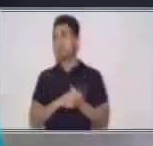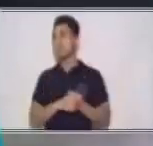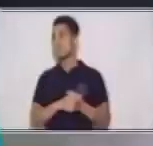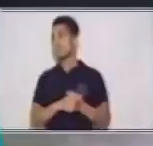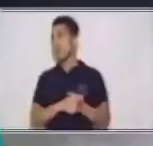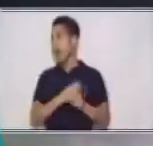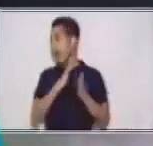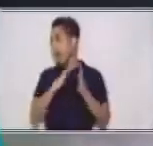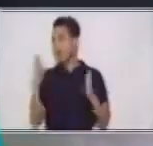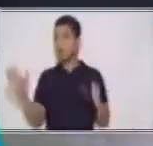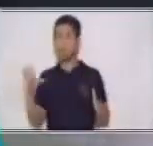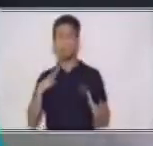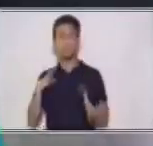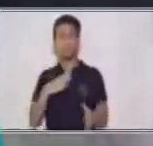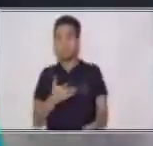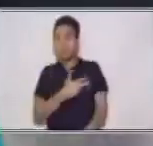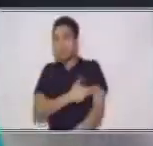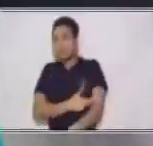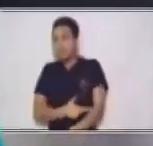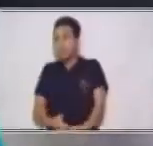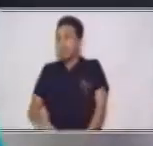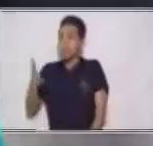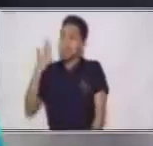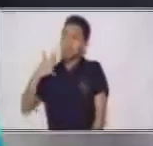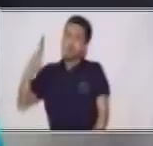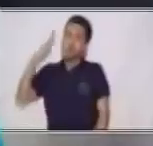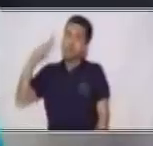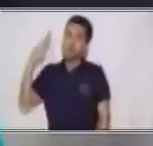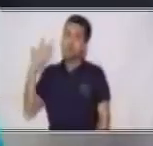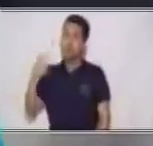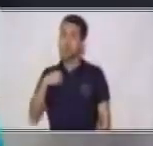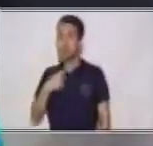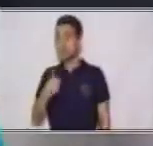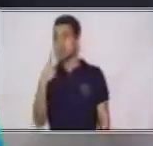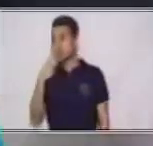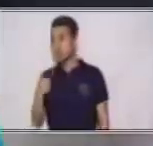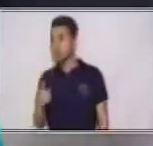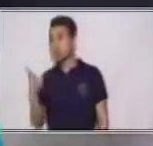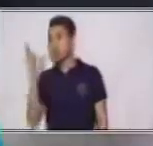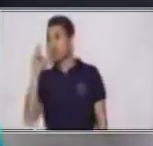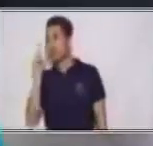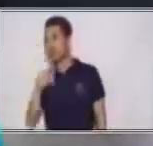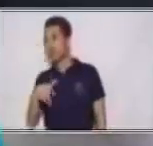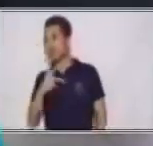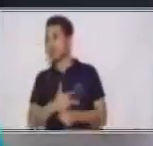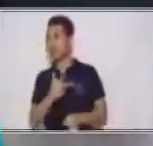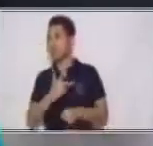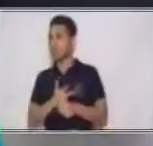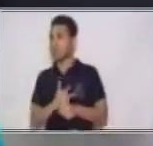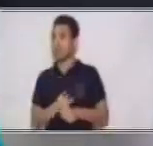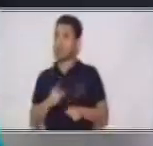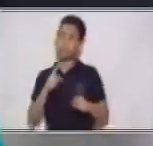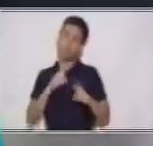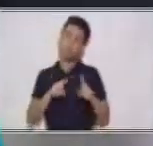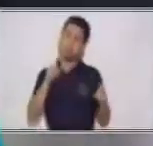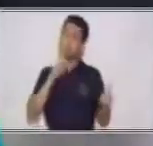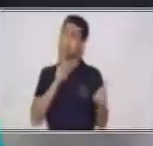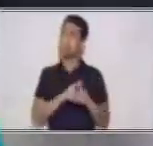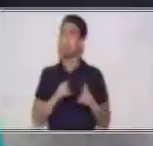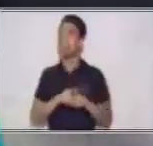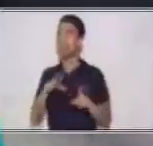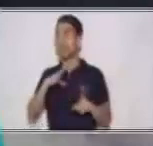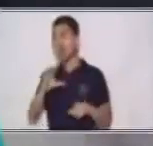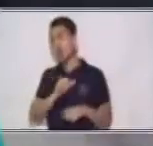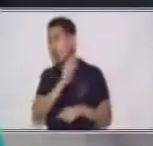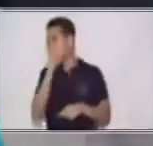es como estas leyendas de misterio, de terror es la que nosotros hemos escuchado aquí en Guatemala. Pero también existen